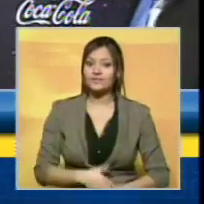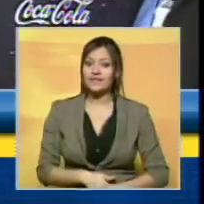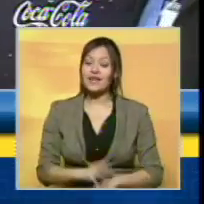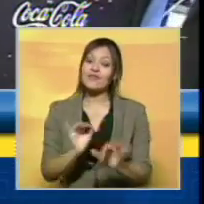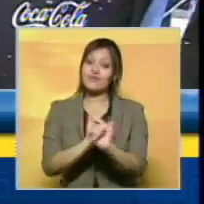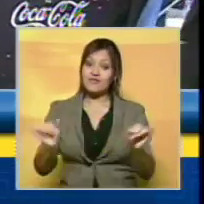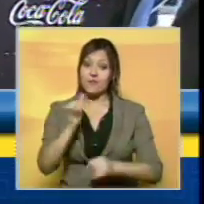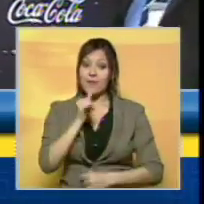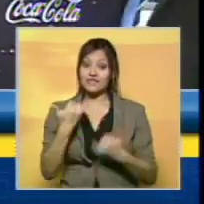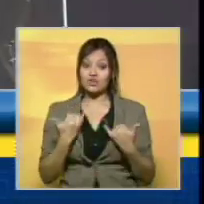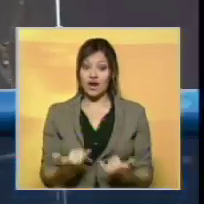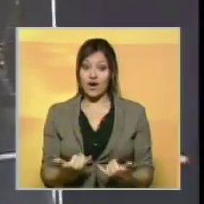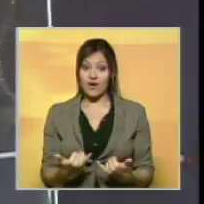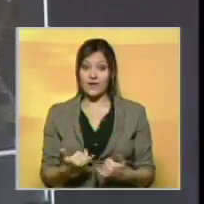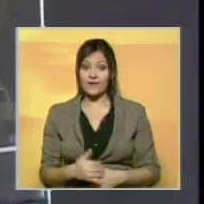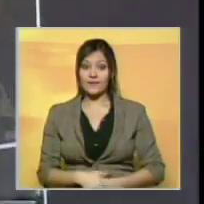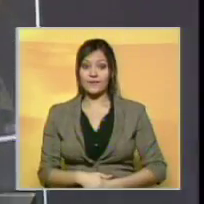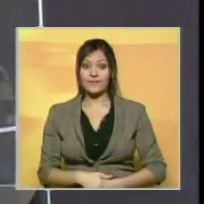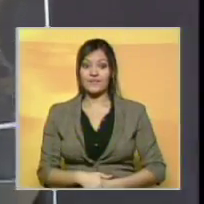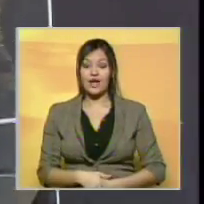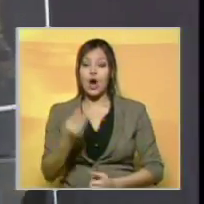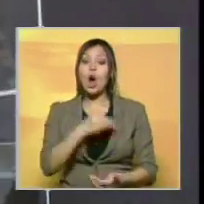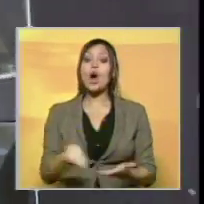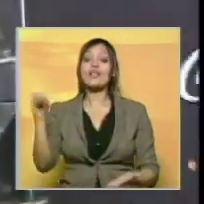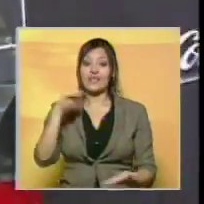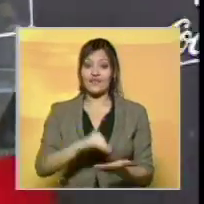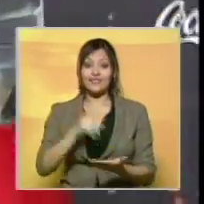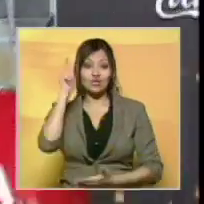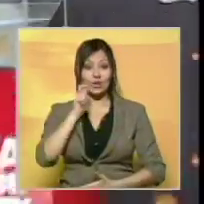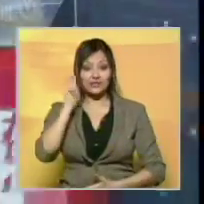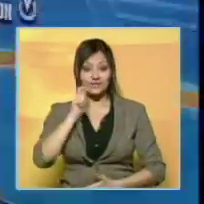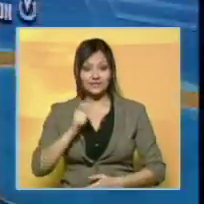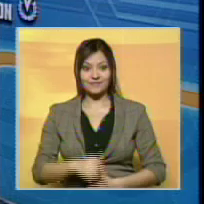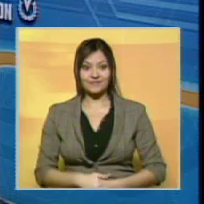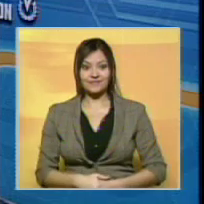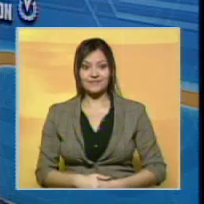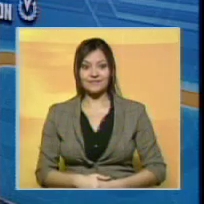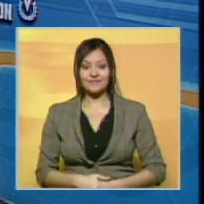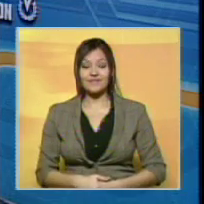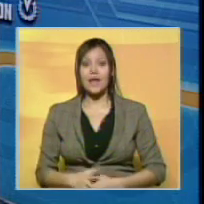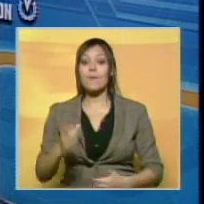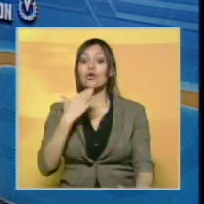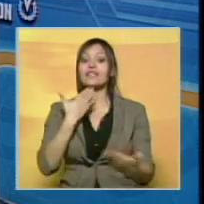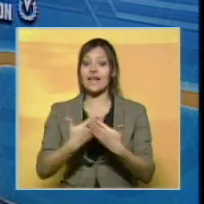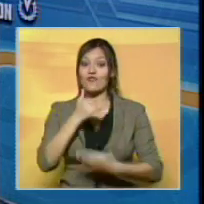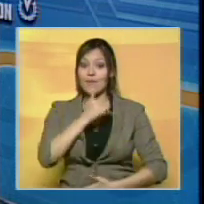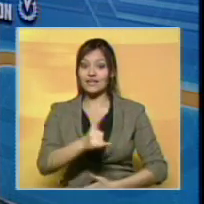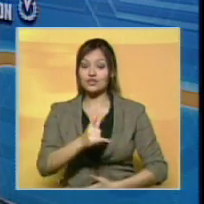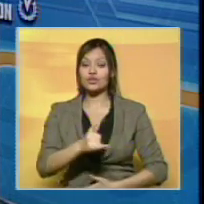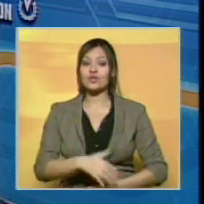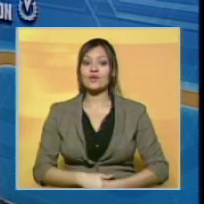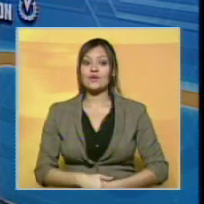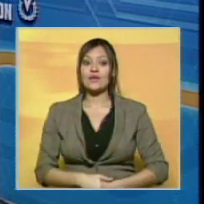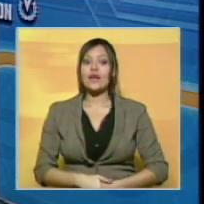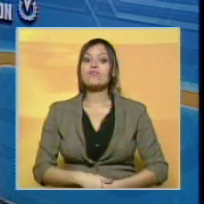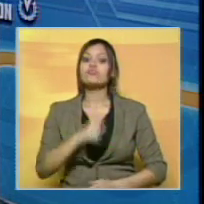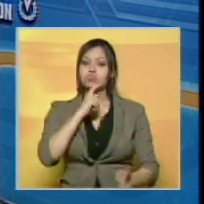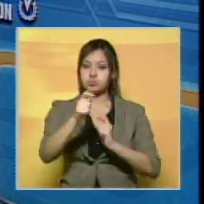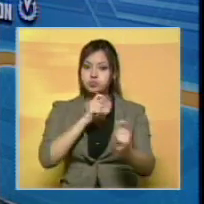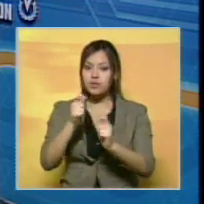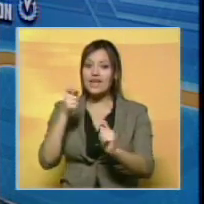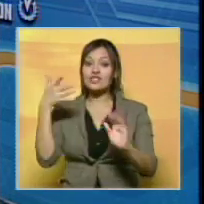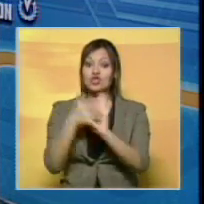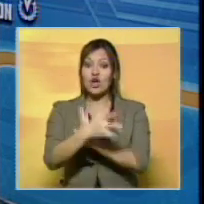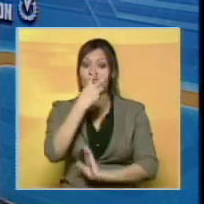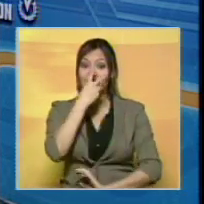información que tenemos hasta el momento desde Maiquetía. Volvemos contigo al estudio, Tony. Muchísimas gracias a nuestro compañero Manuel Covela por este reporte sobre